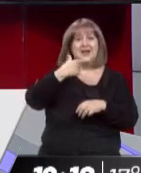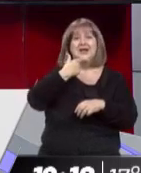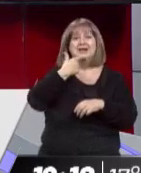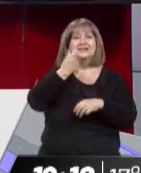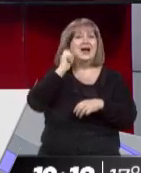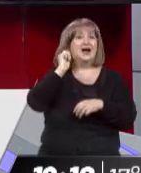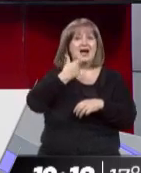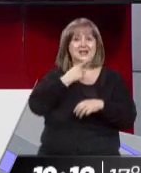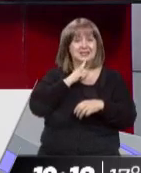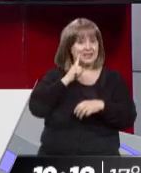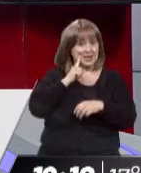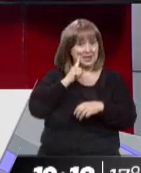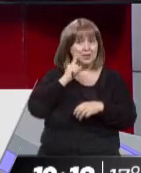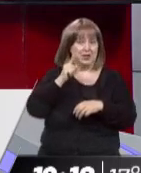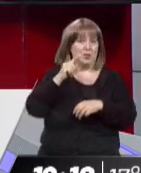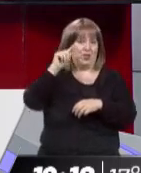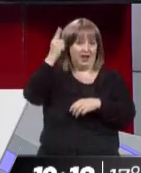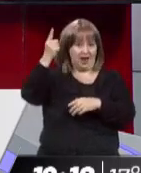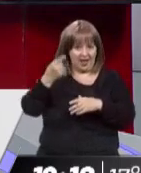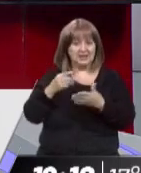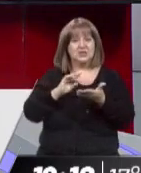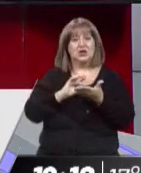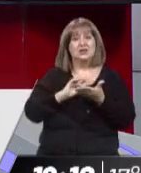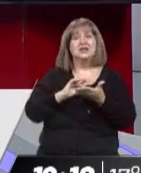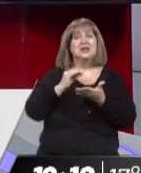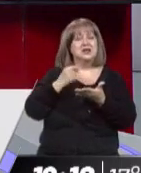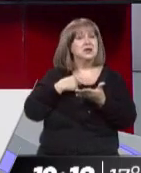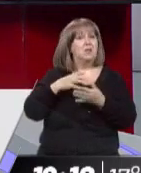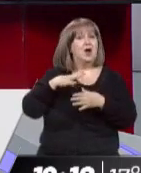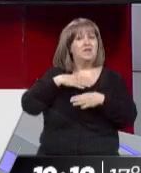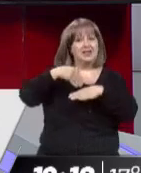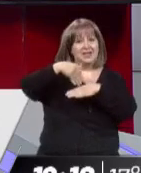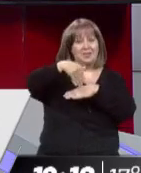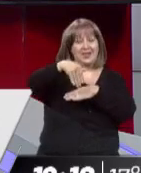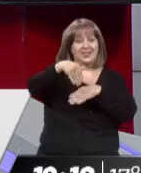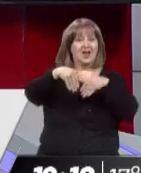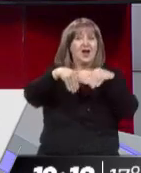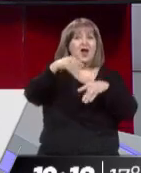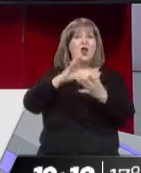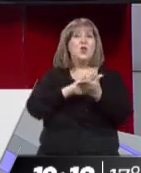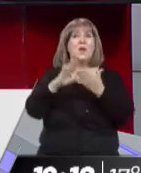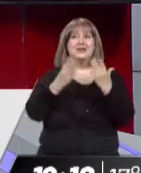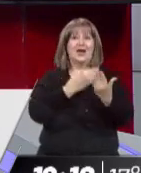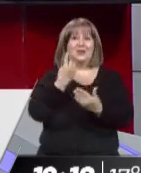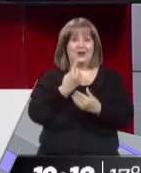Como bien dice Gisela, el acto oficial a meses de las elecciones que va a tener el PJ para definir nuevas autoridades. Nuevas autoridades, exactamente.